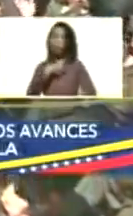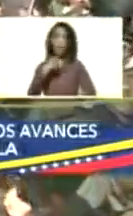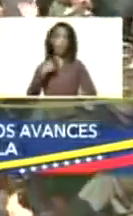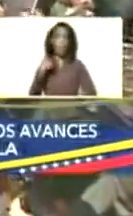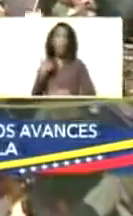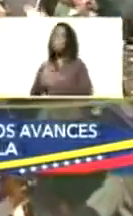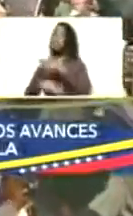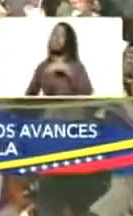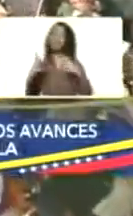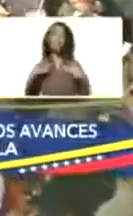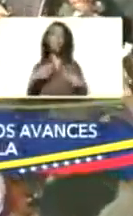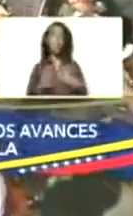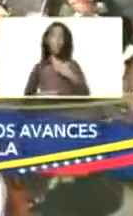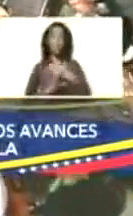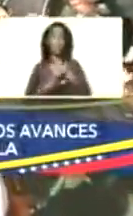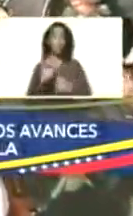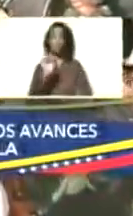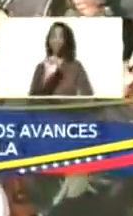vacaciones todavía.